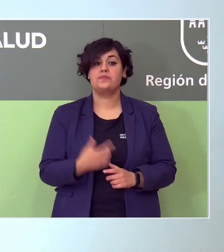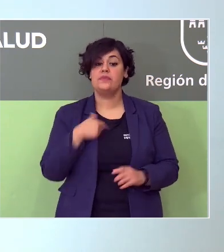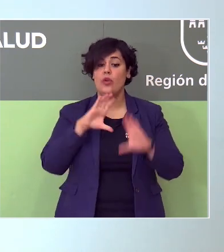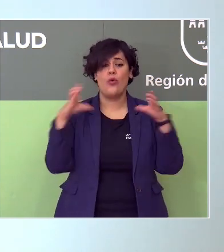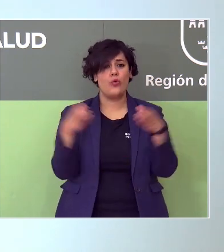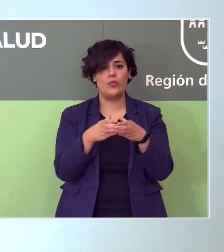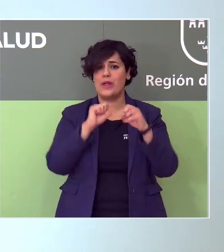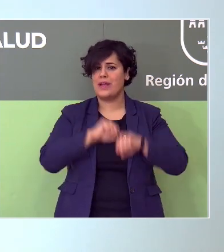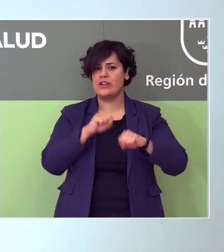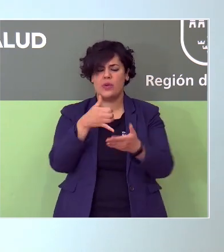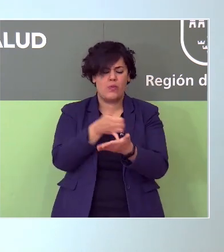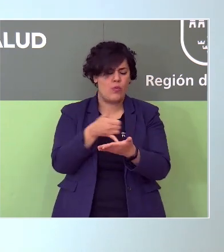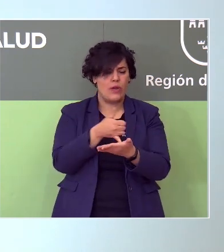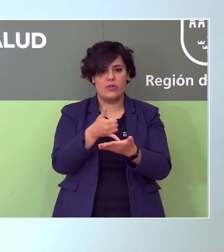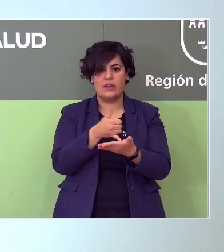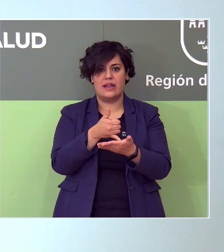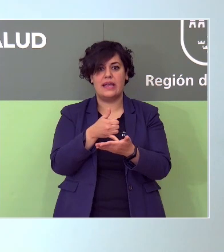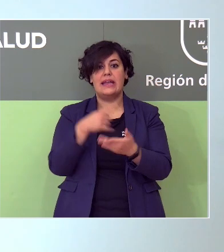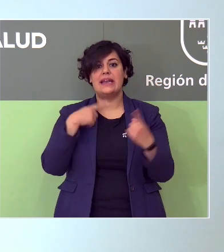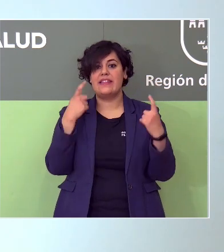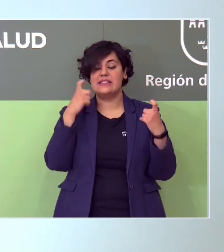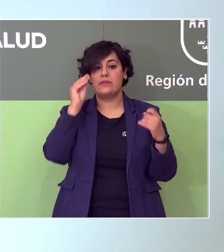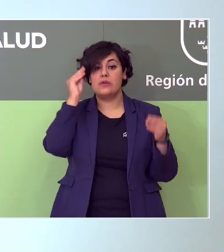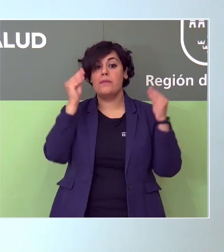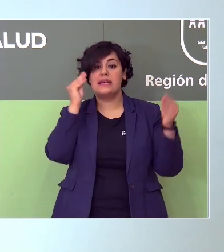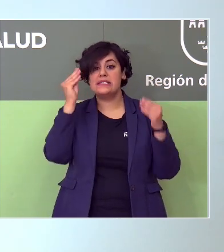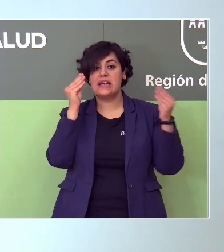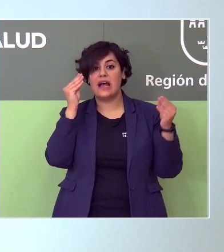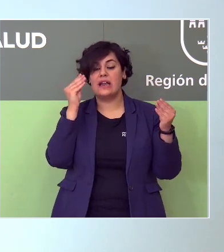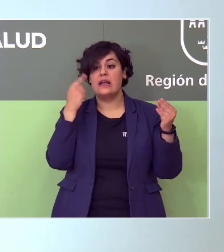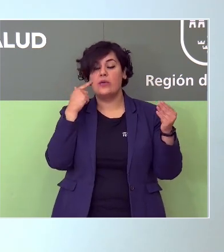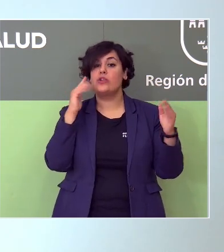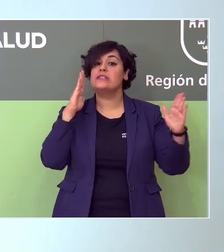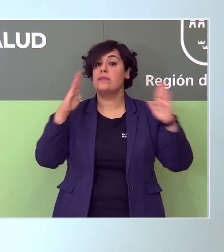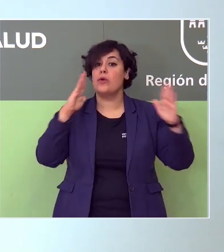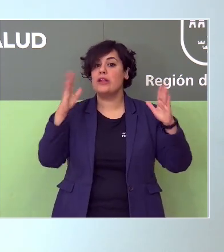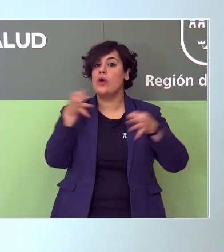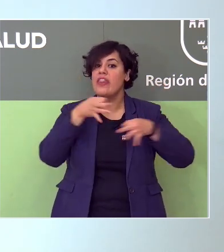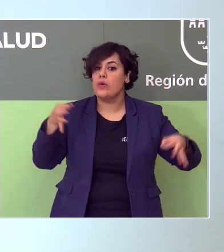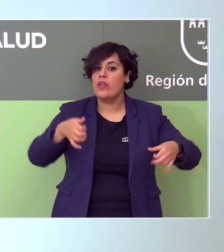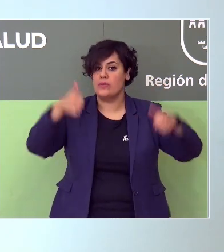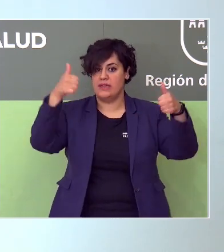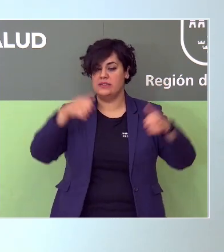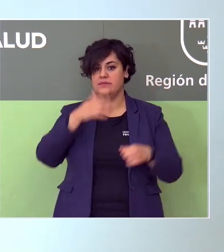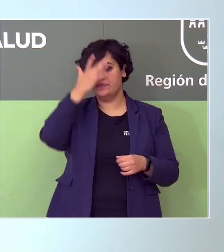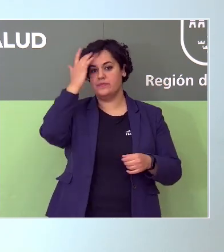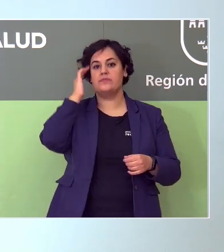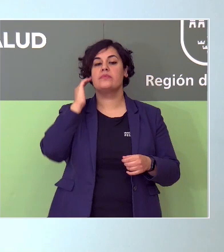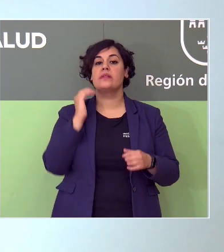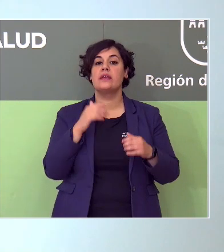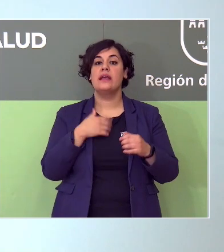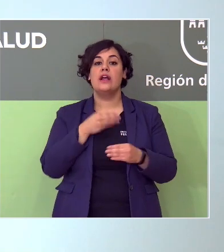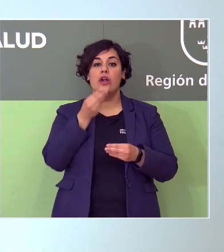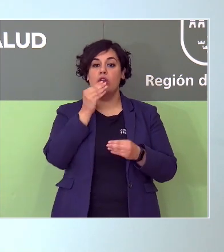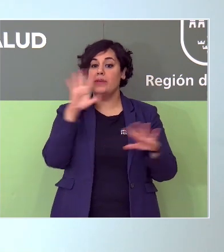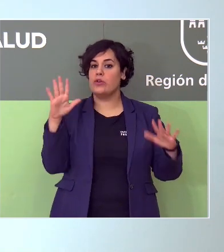son muy vulnerables y que en principio tenemos que pensar cuándo es el momento más apropiado. Por una parte uno dice, bueno, pues que se queden más confinadas las